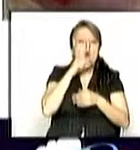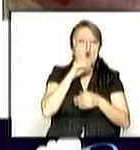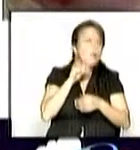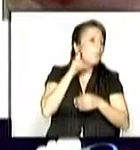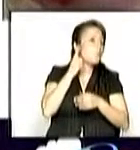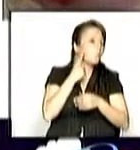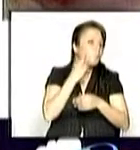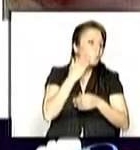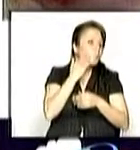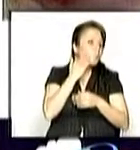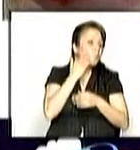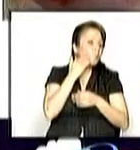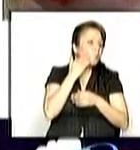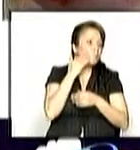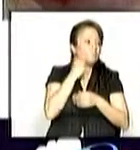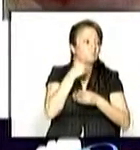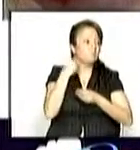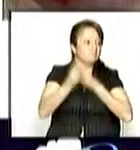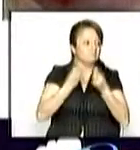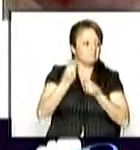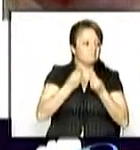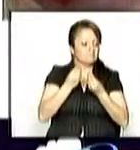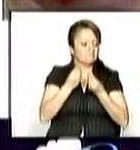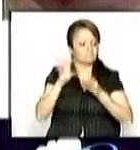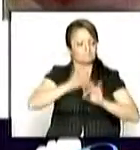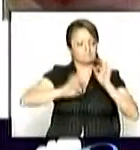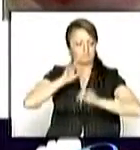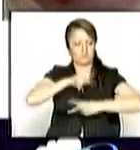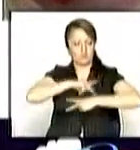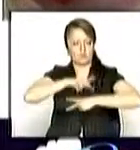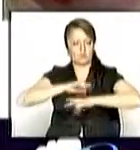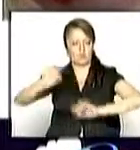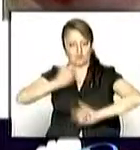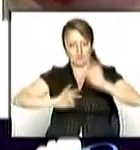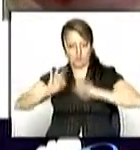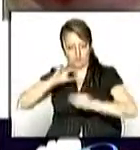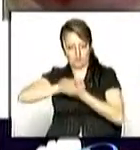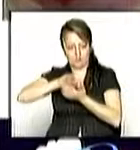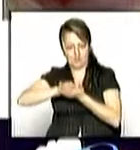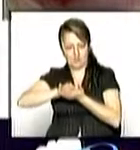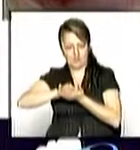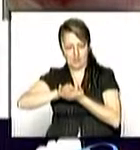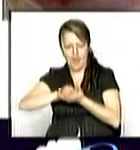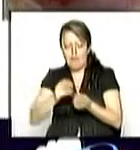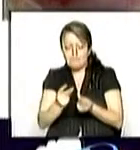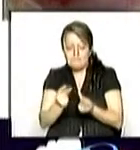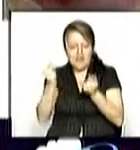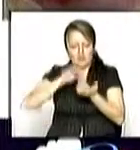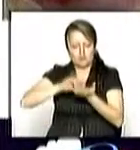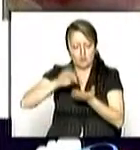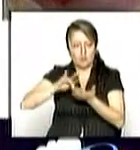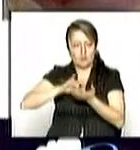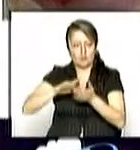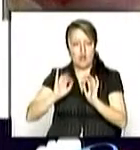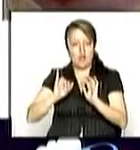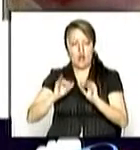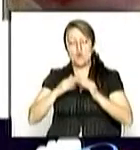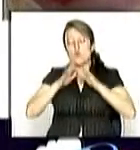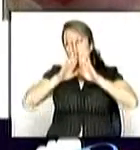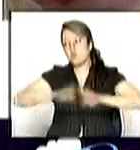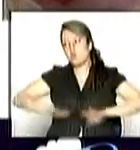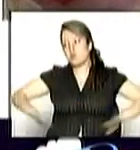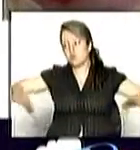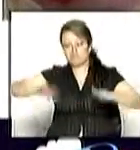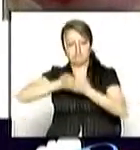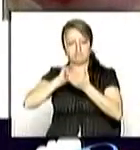de ecoorganizar su organismo, su propio organismo se sane a sí mismo, e inmediatamente se ve la respuesta a nivel general.